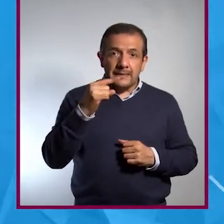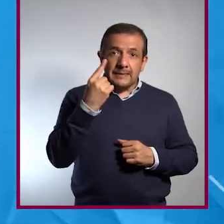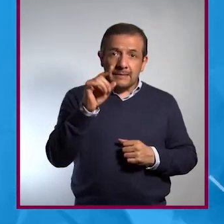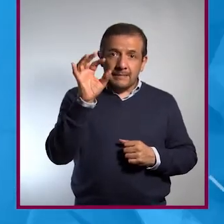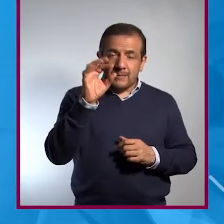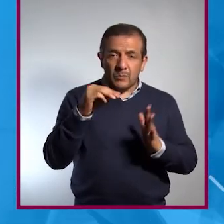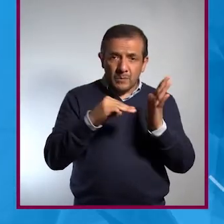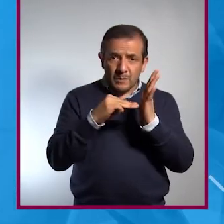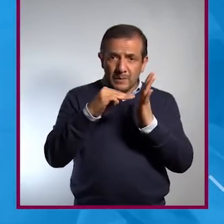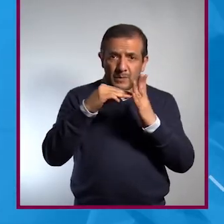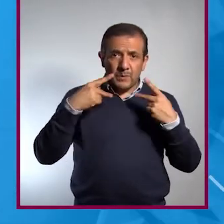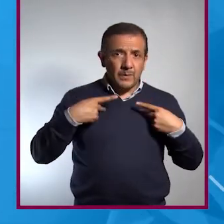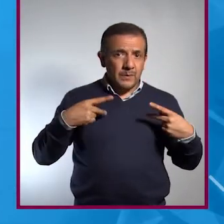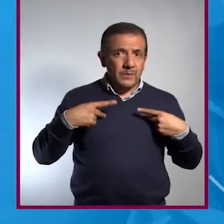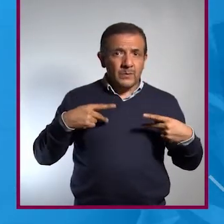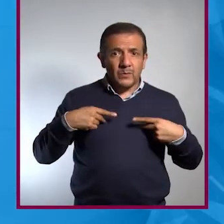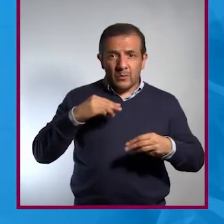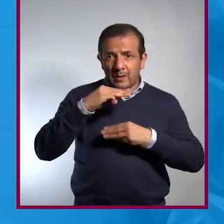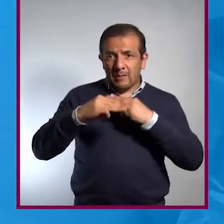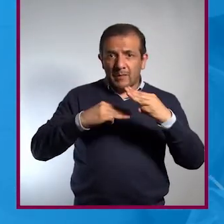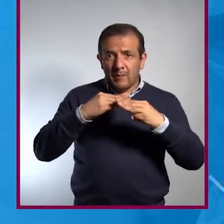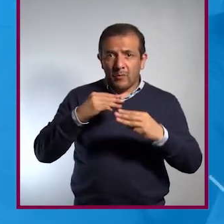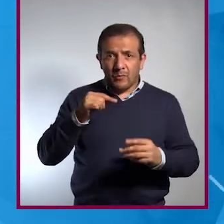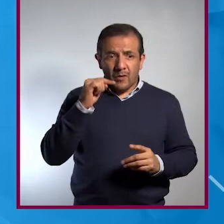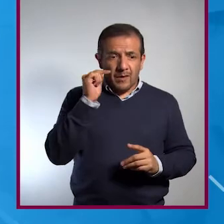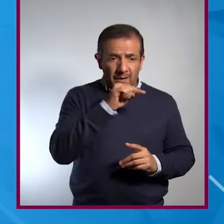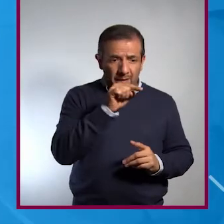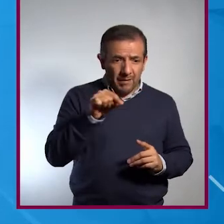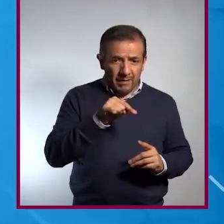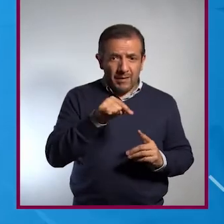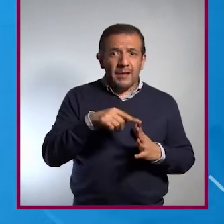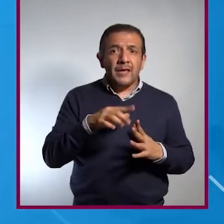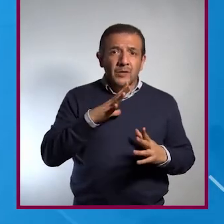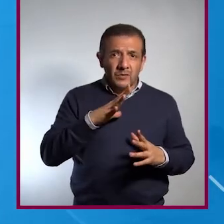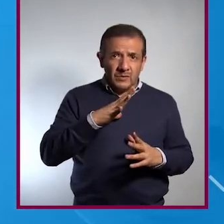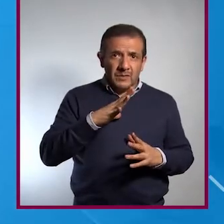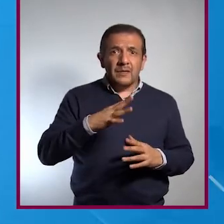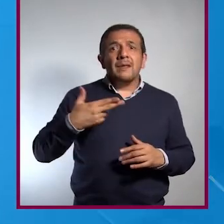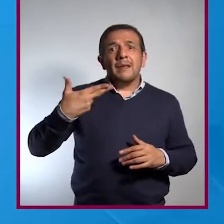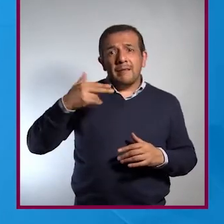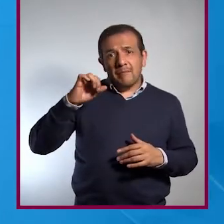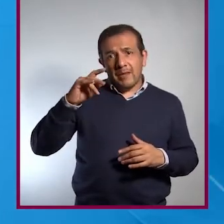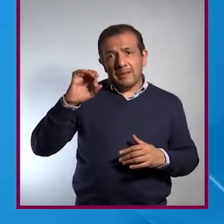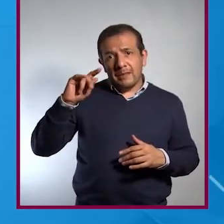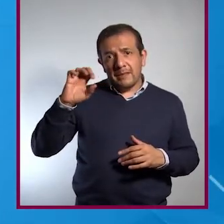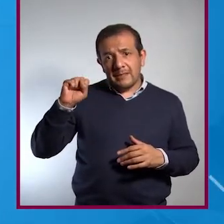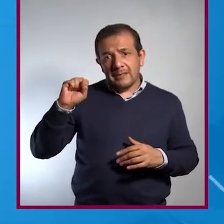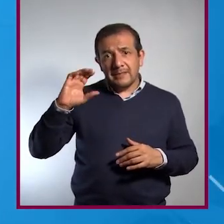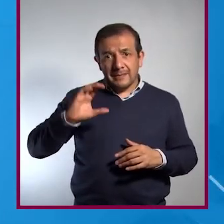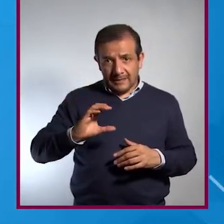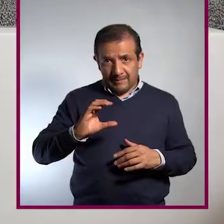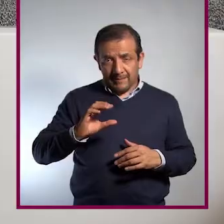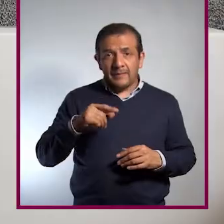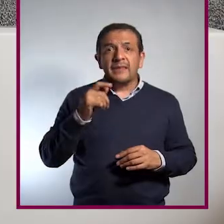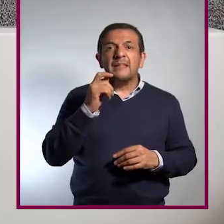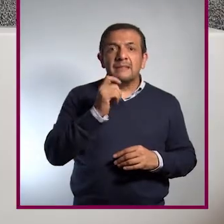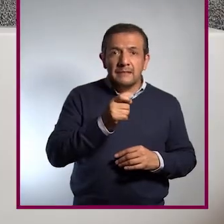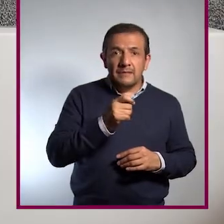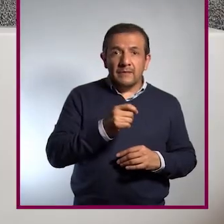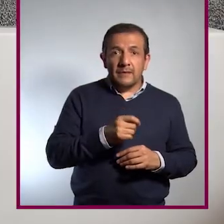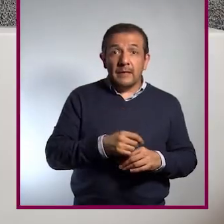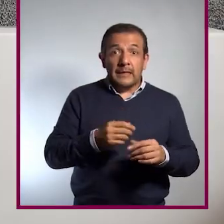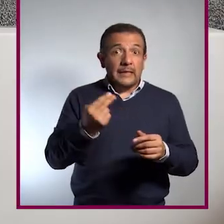hay 71 millones de personas en el mundo con infección crónica por el virus de hepatitis C.